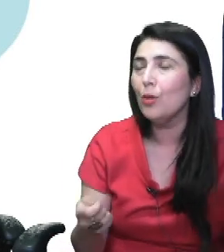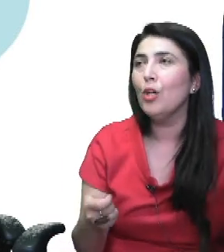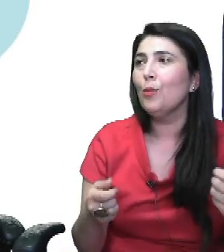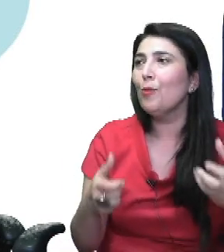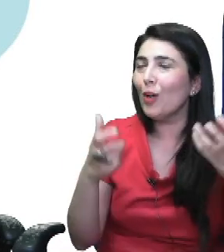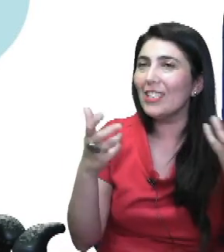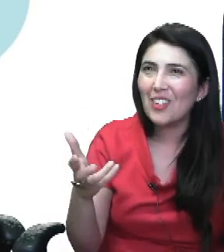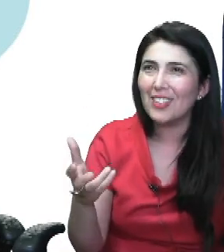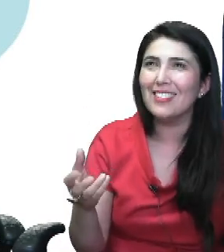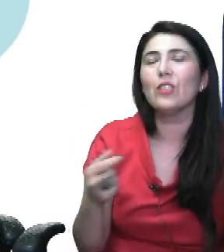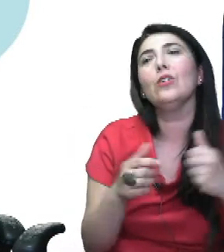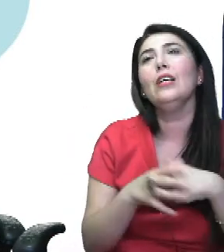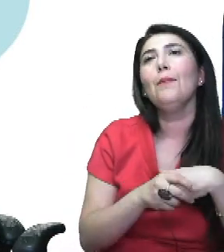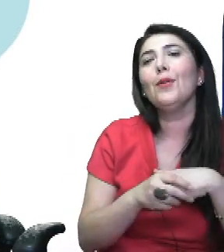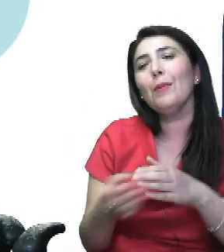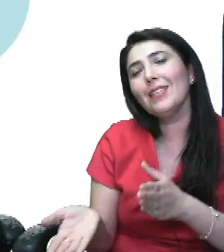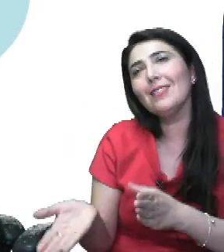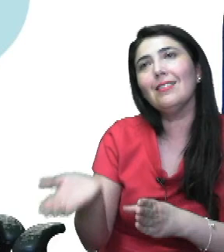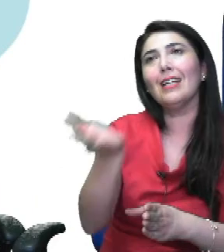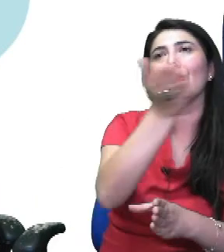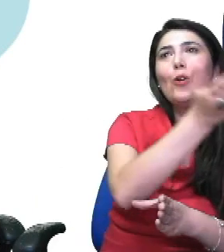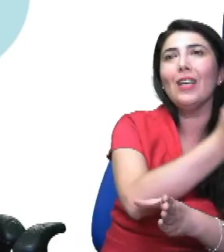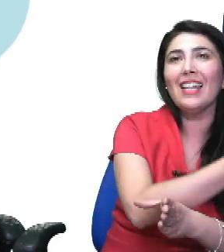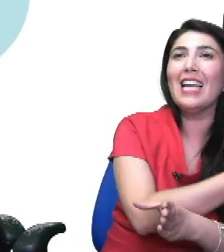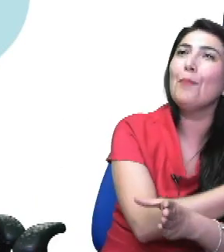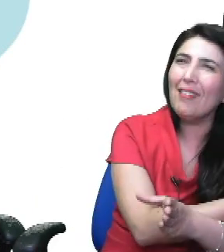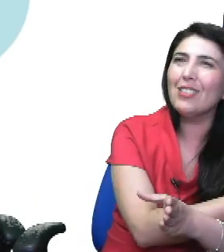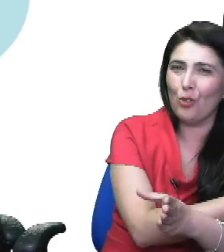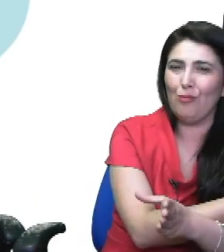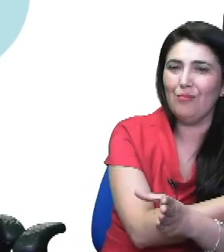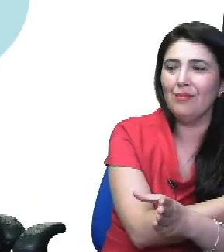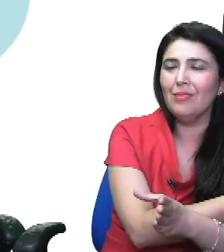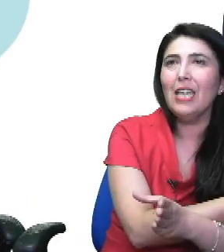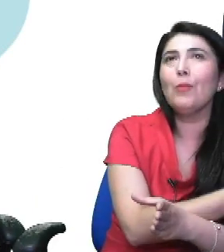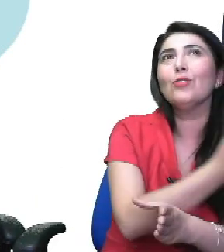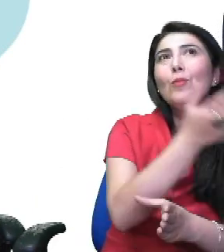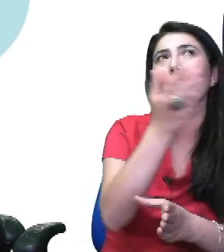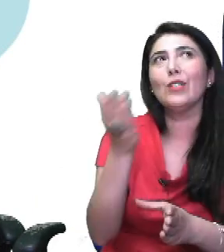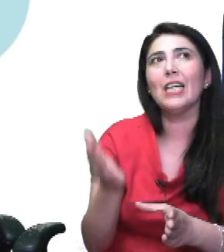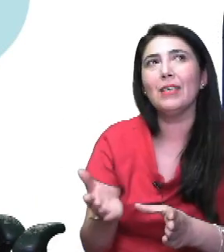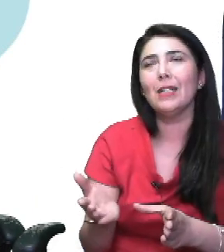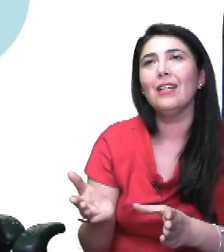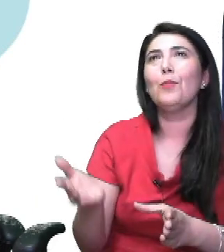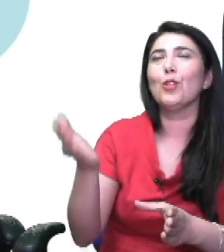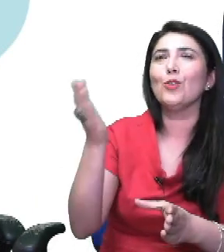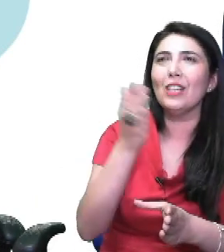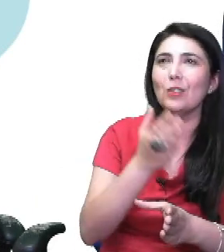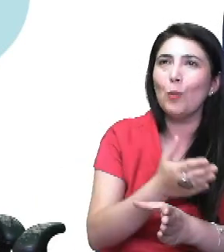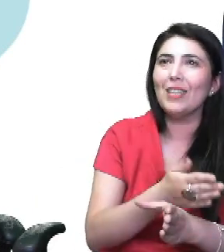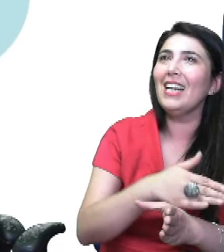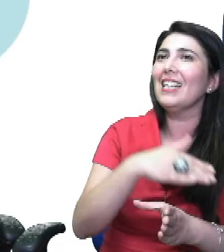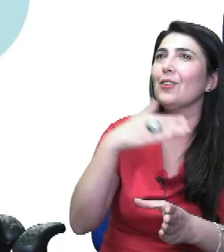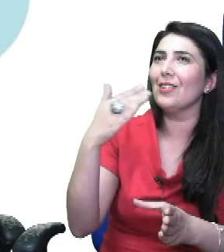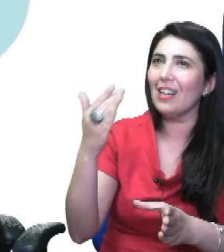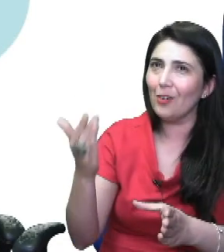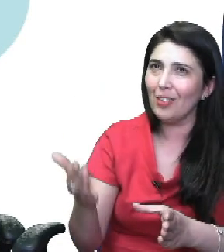muy buenos hacedores, ¿cierto? Pero tenemos que transitar hacia una lógica de la prevención. Y por eso el modelo se llama de protección de la salud